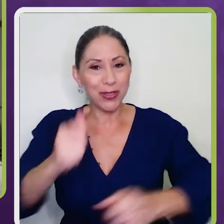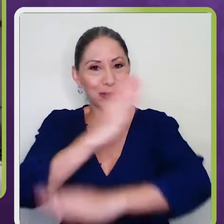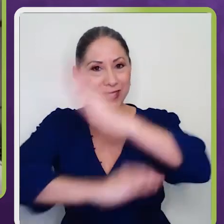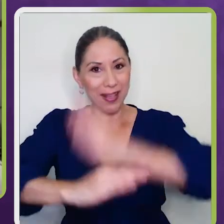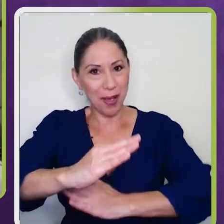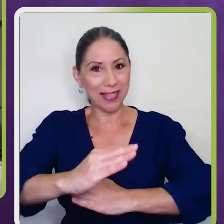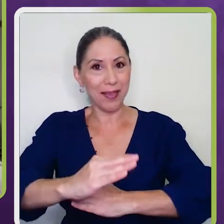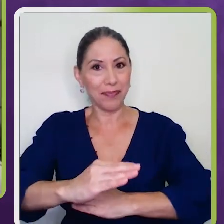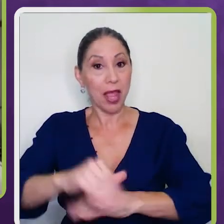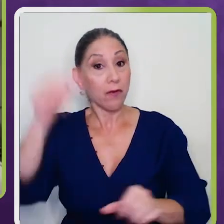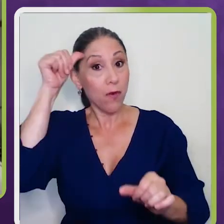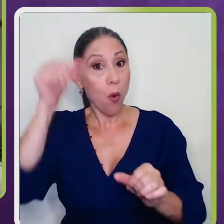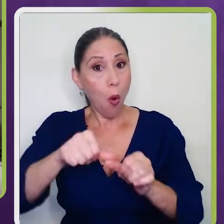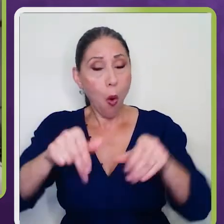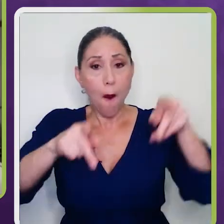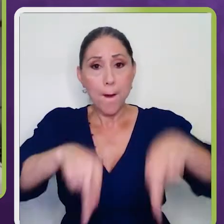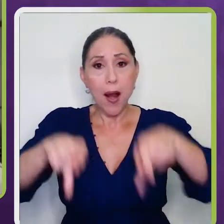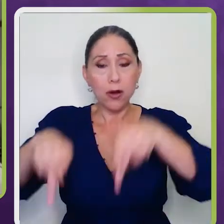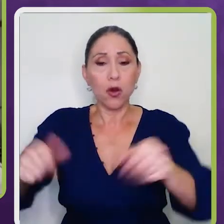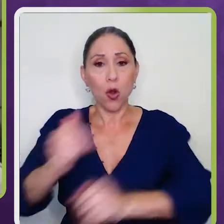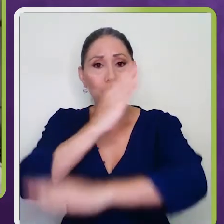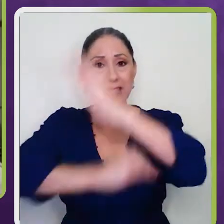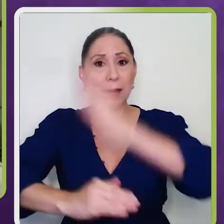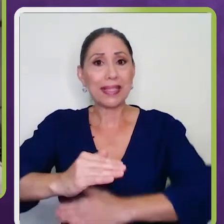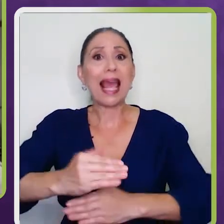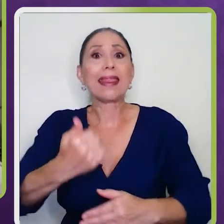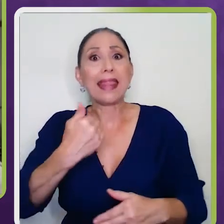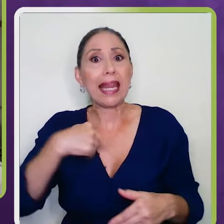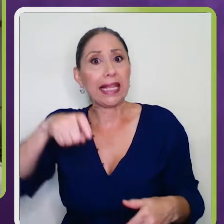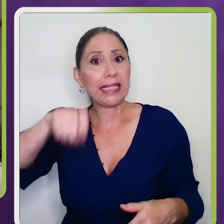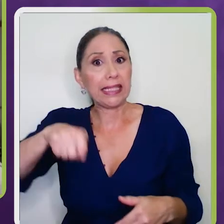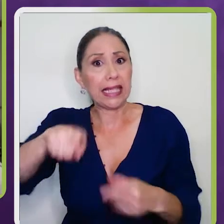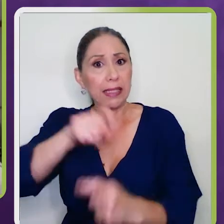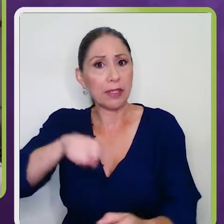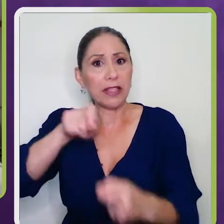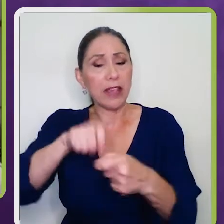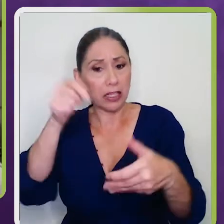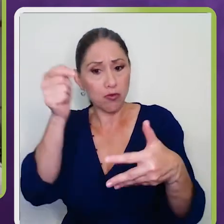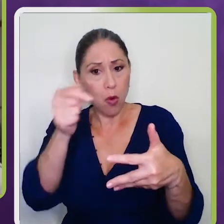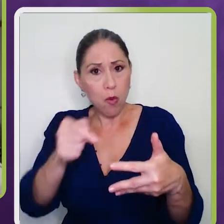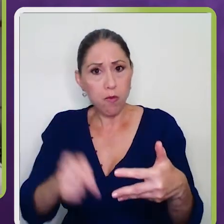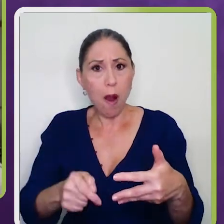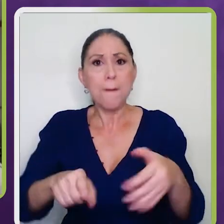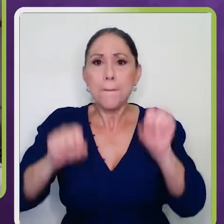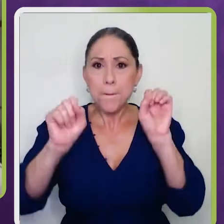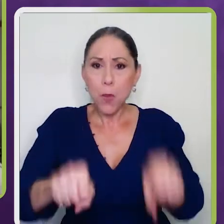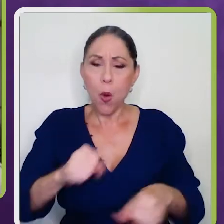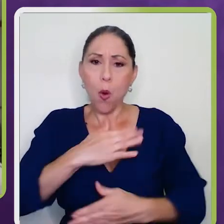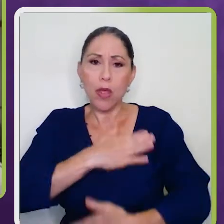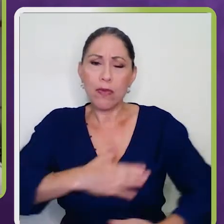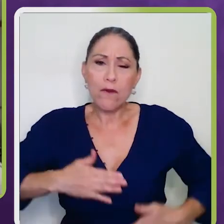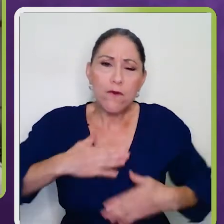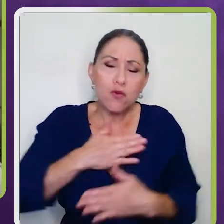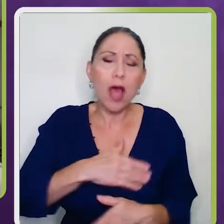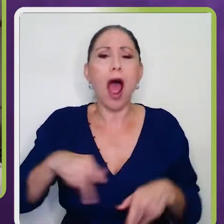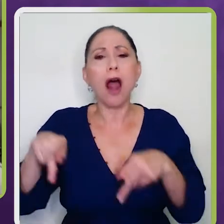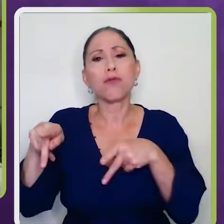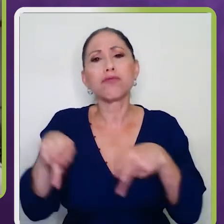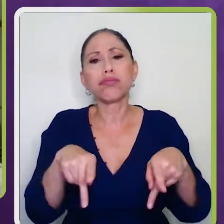que la población con discapacidad tiene requerimientos muy específicos para que puedan disfrutar del turismo de una